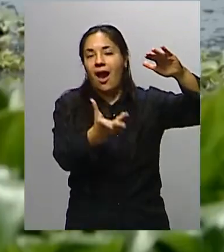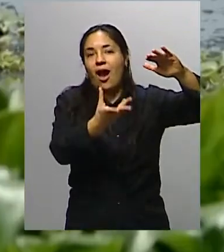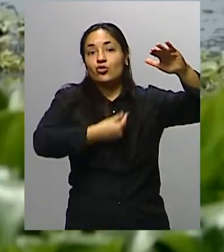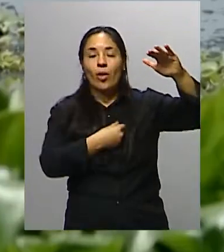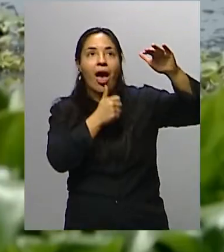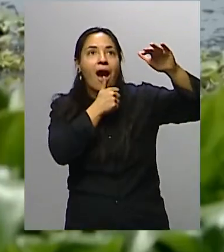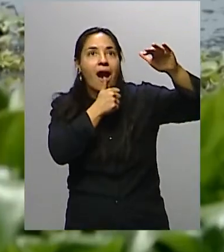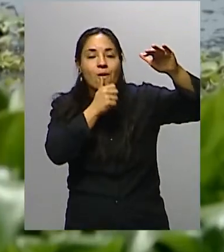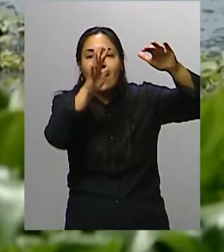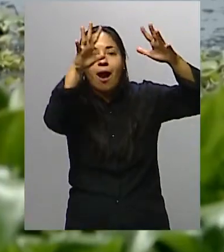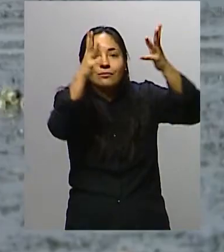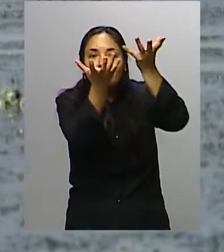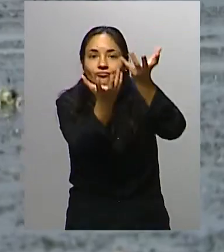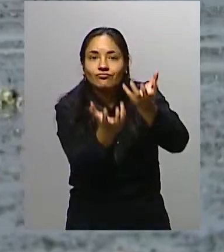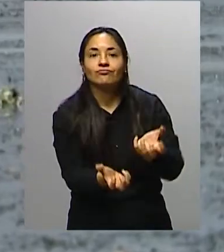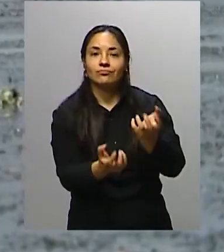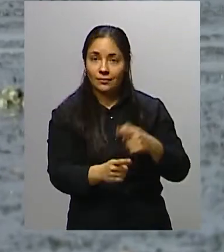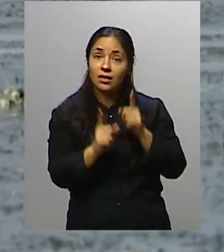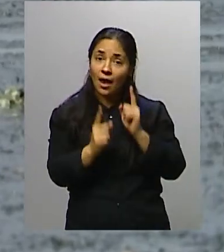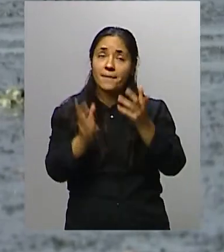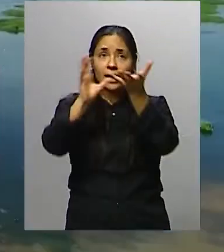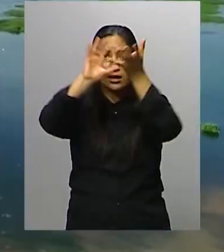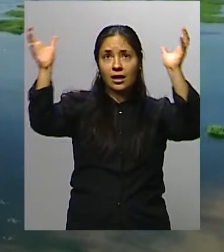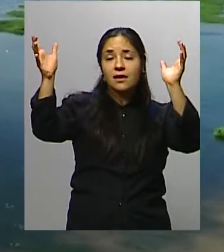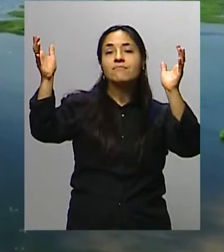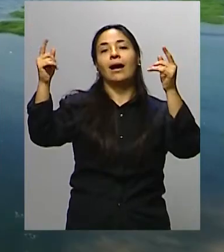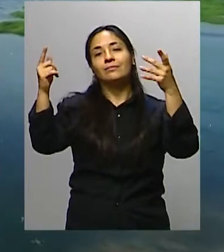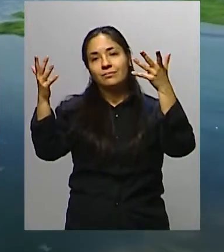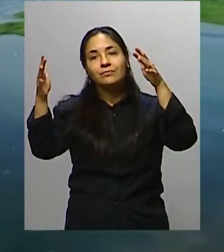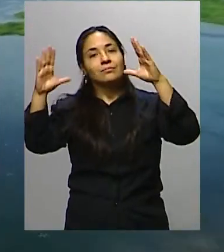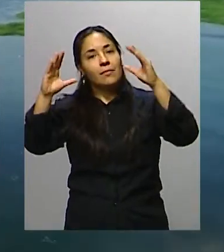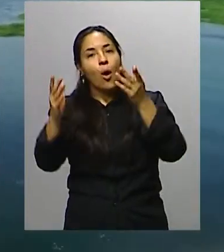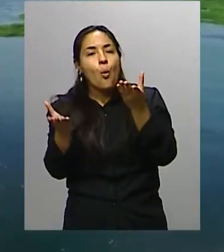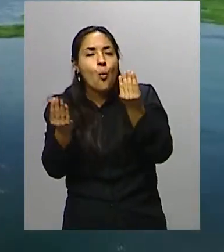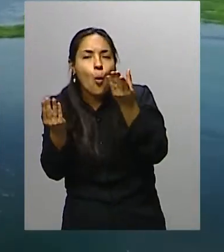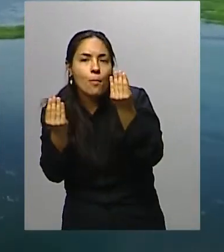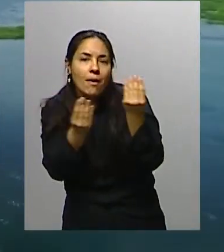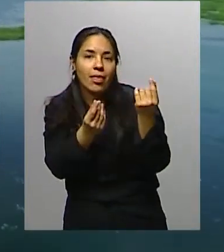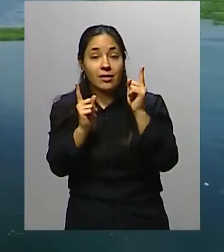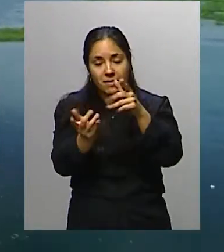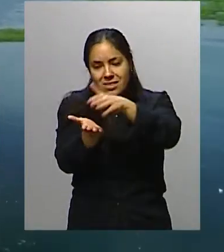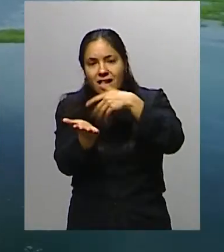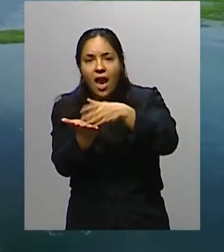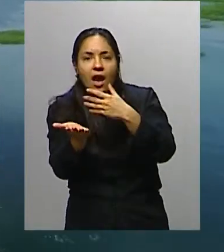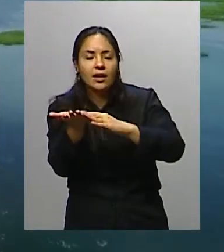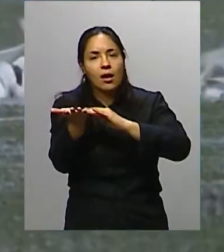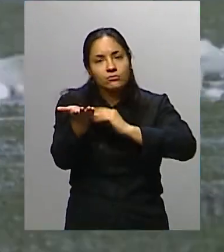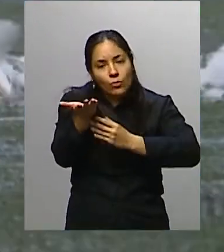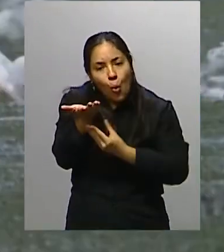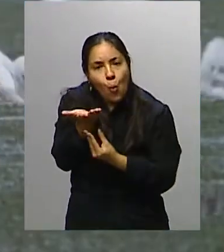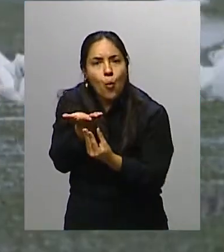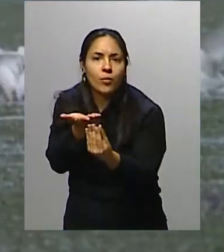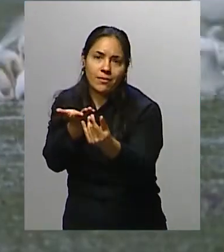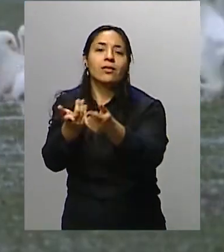otro lado, atenúa el clima, mantiene la humedad, mantiene suelos fértiles en sus laderas, en